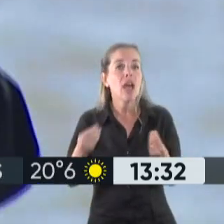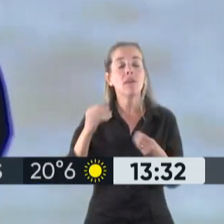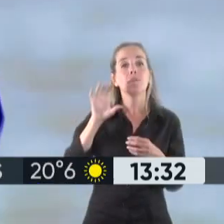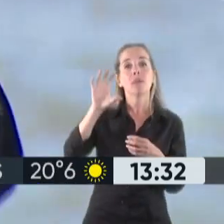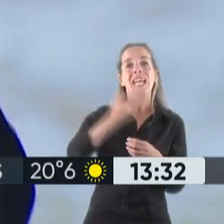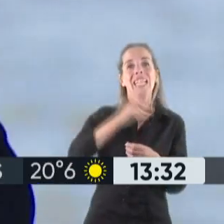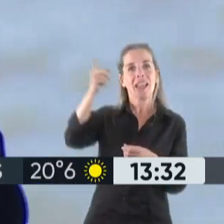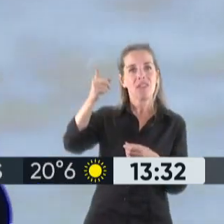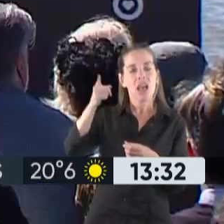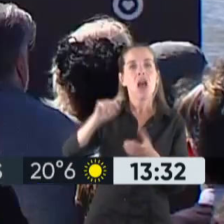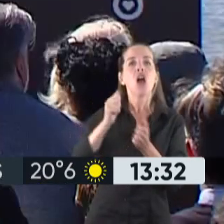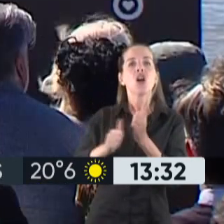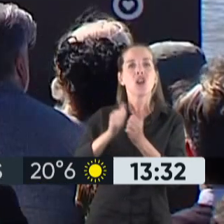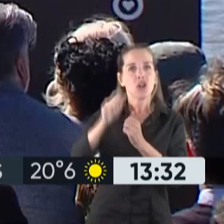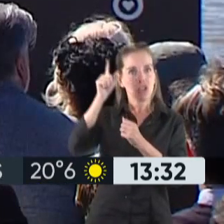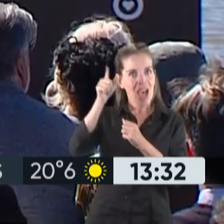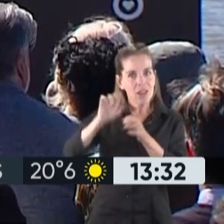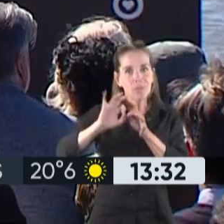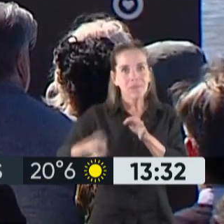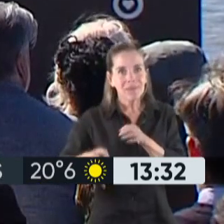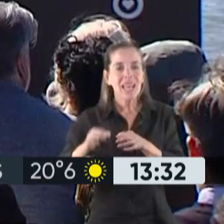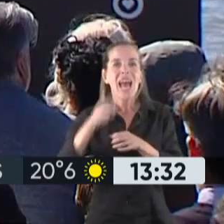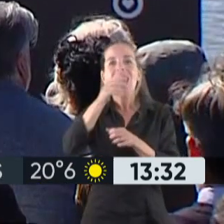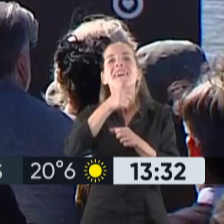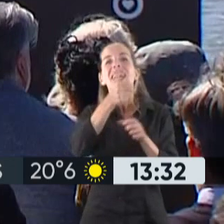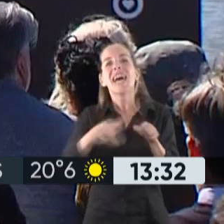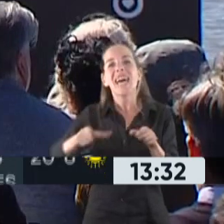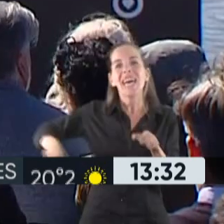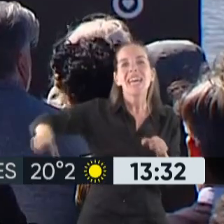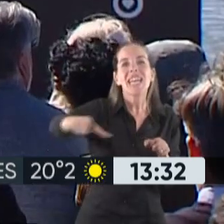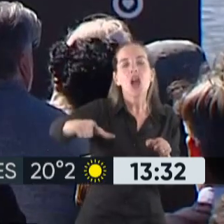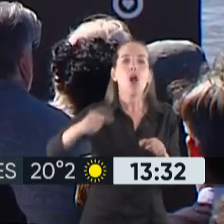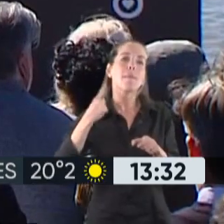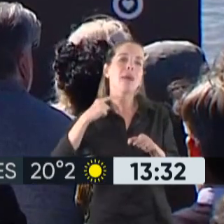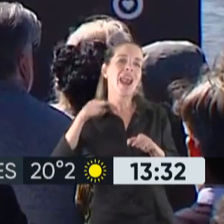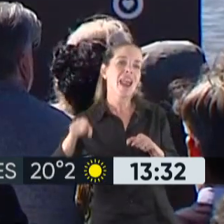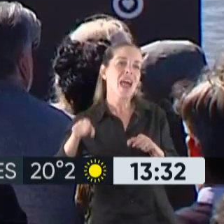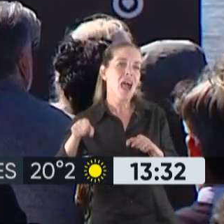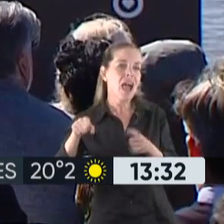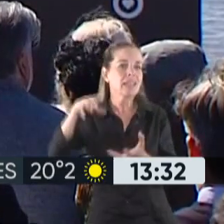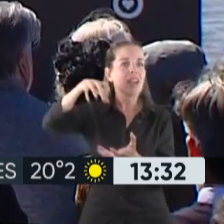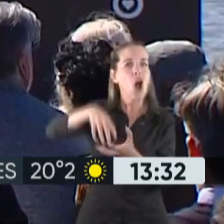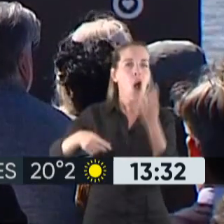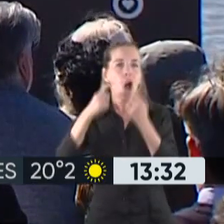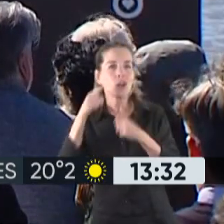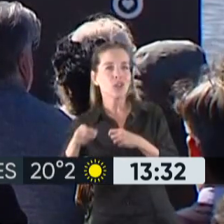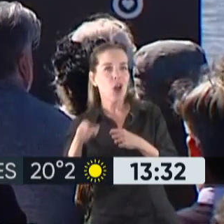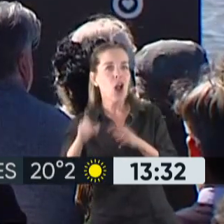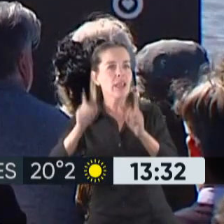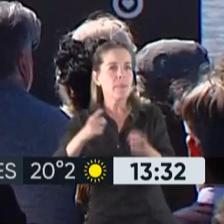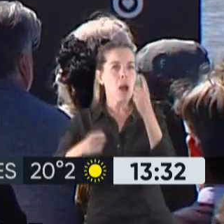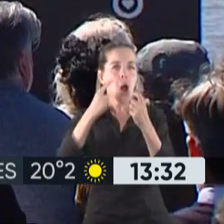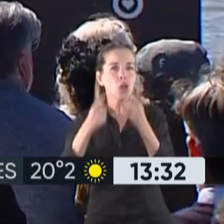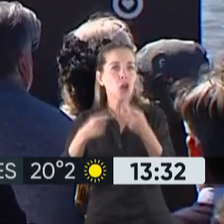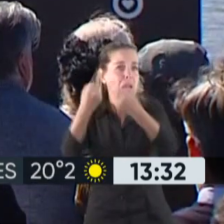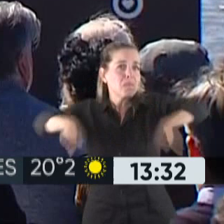ciudad emblemática a orillas del río Paraná, y que va a cuidar también los recursos